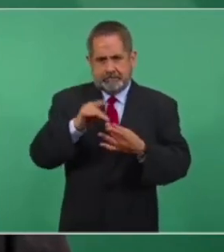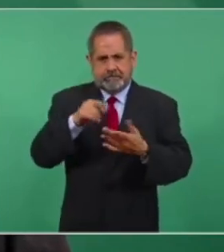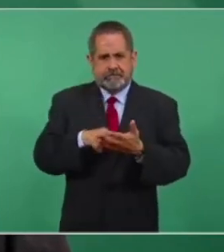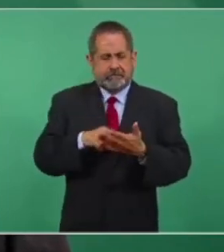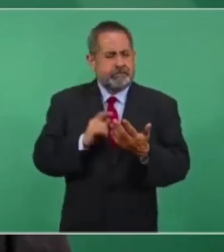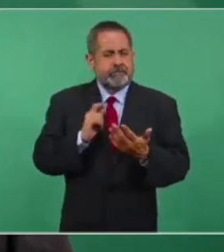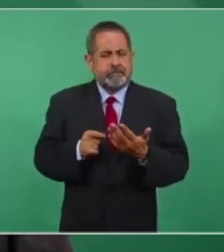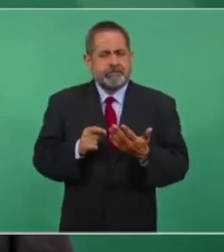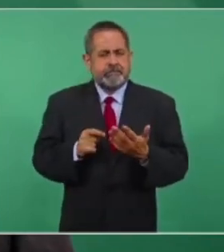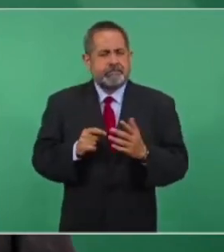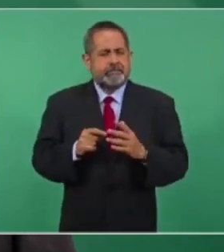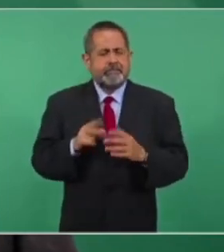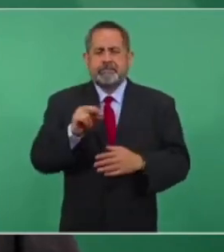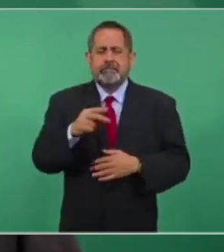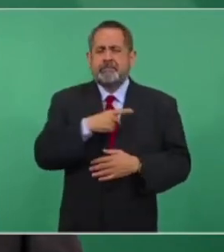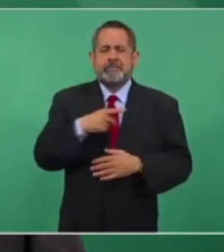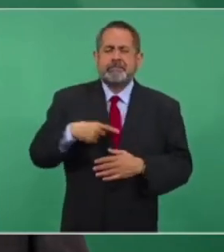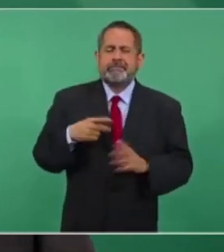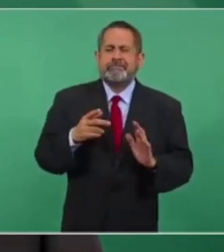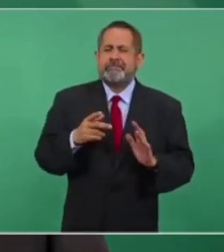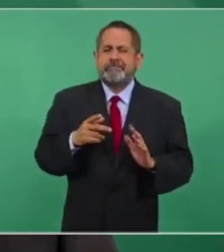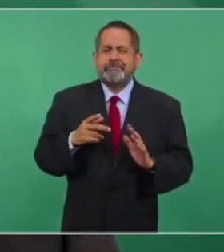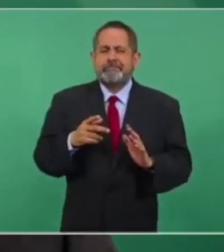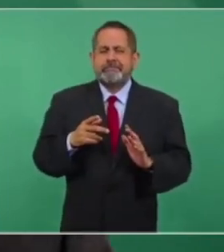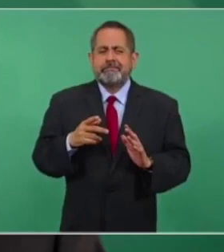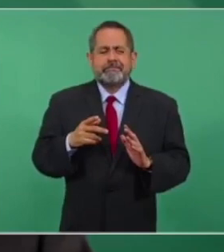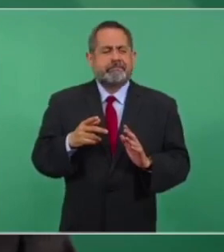hay que evitar